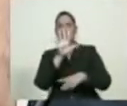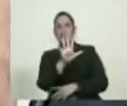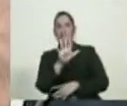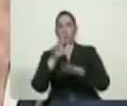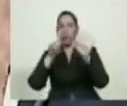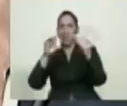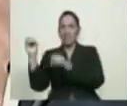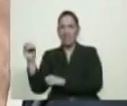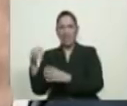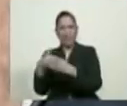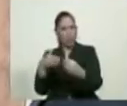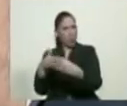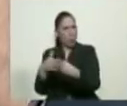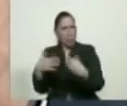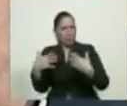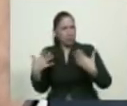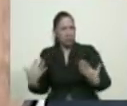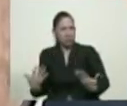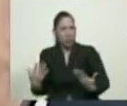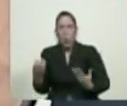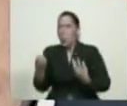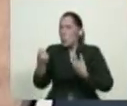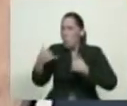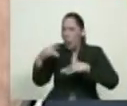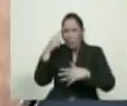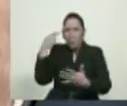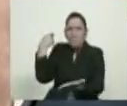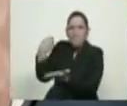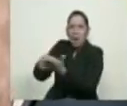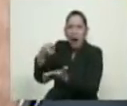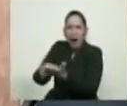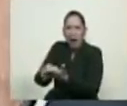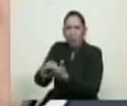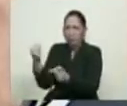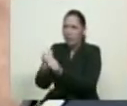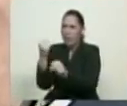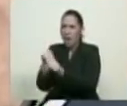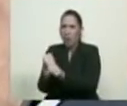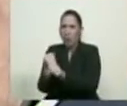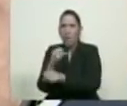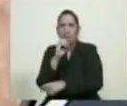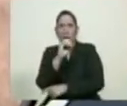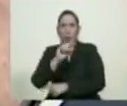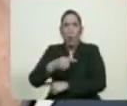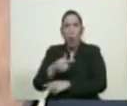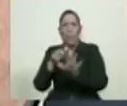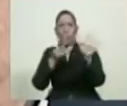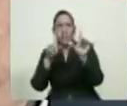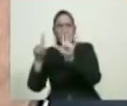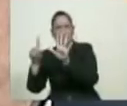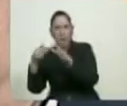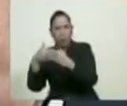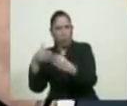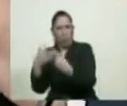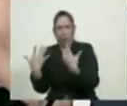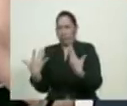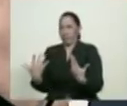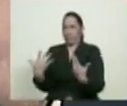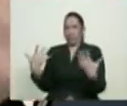$10.560. ¿Cuánto le pagaba al pizzero, al trabajador que hacía las pizzas? ¿Cuánto? 0.86